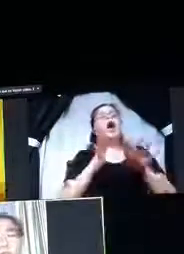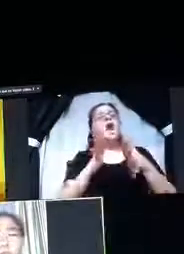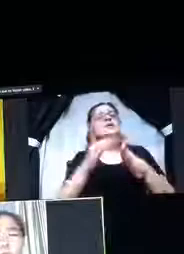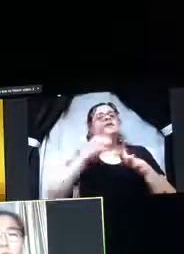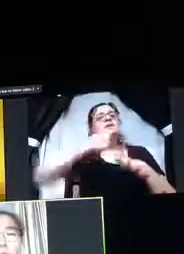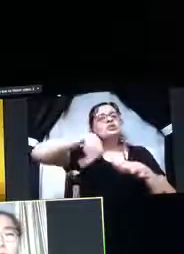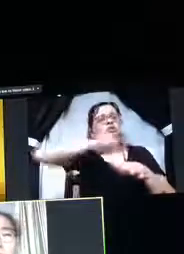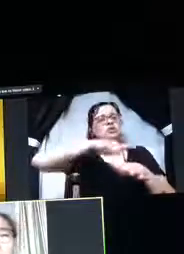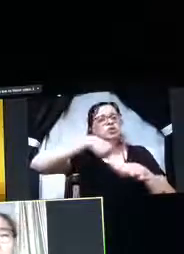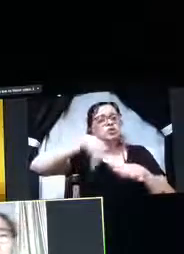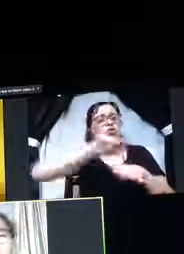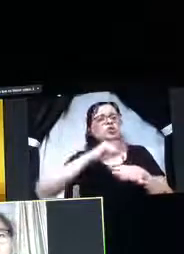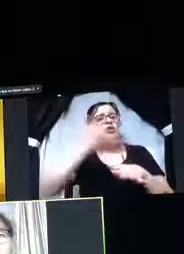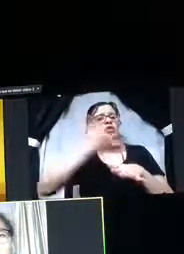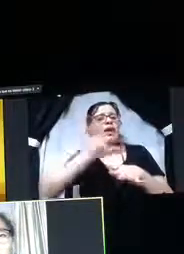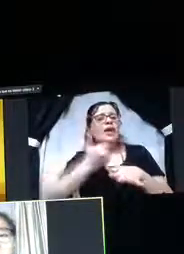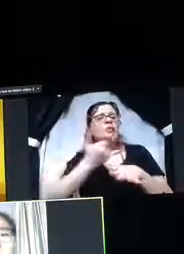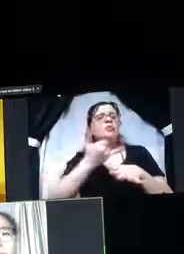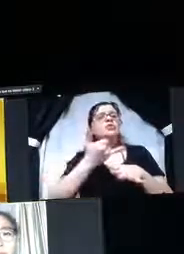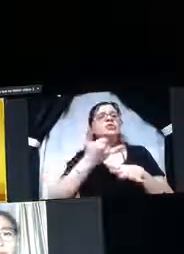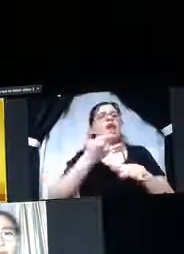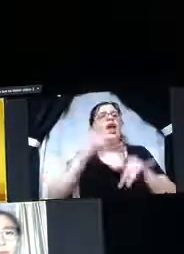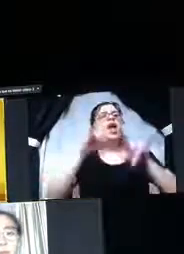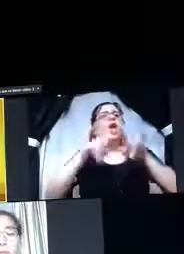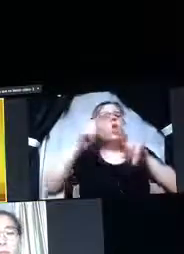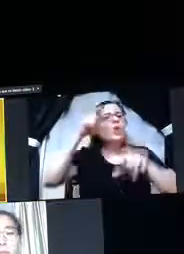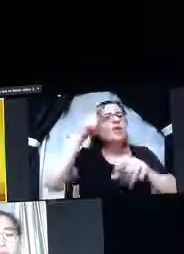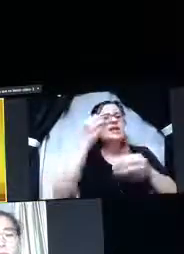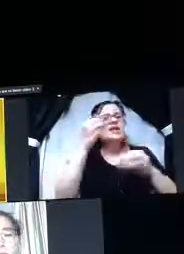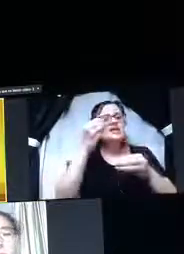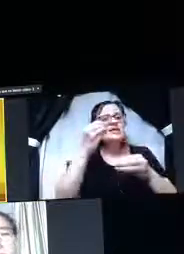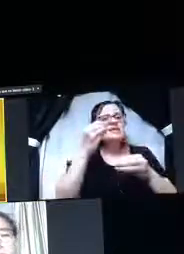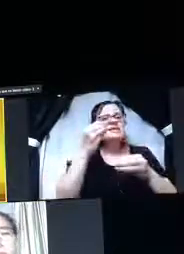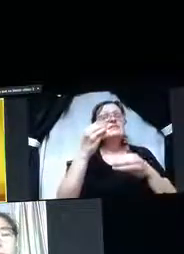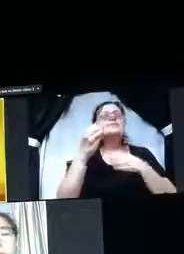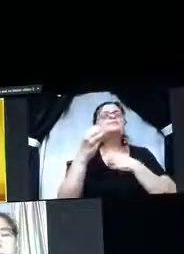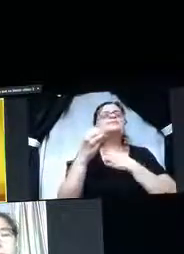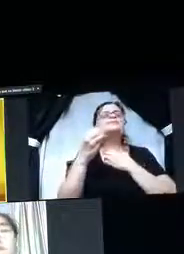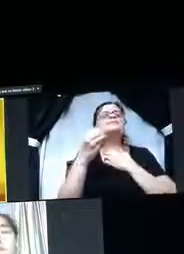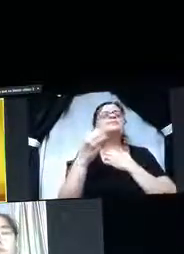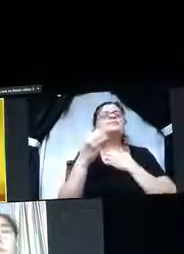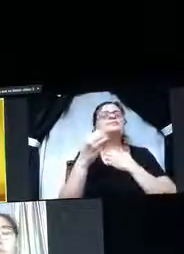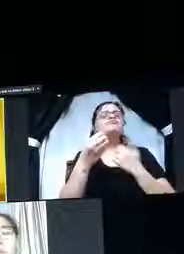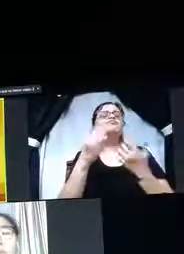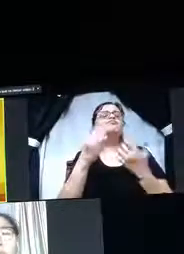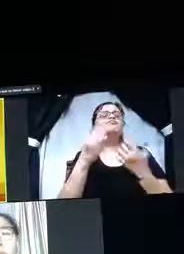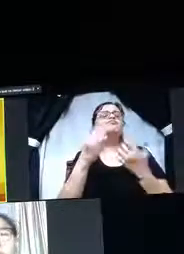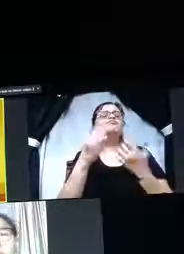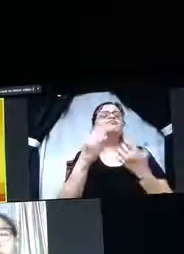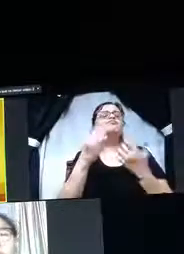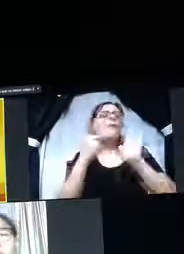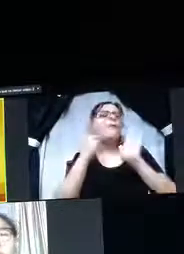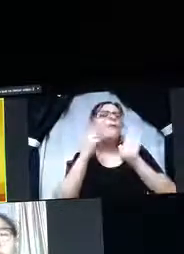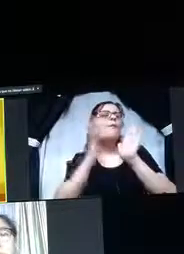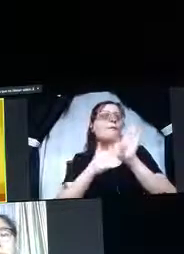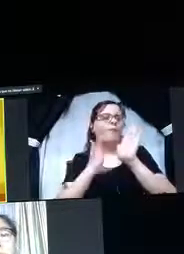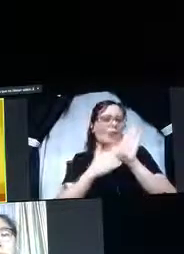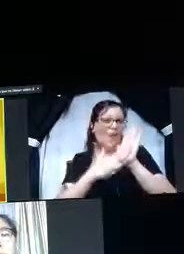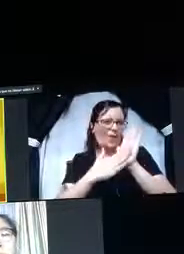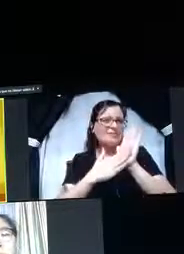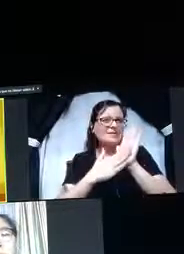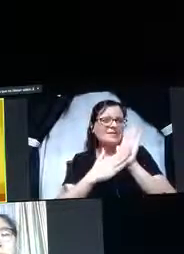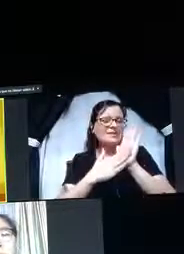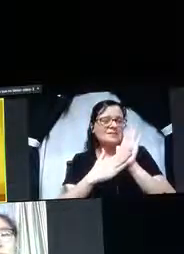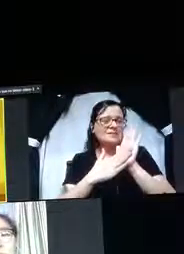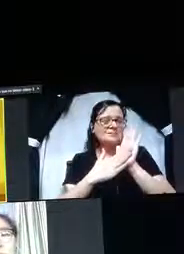A veces tenemos, por ejemplo, tenemos el WIS, que mide inteligencia no verbal, que nos da un panorama, ¿sí? Es una de las pocas pruebas que pueden